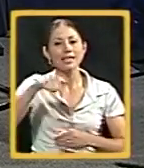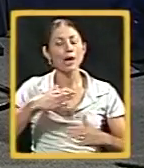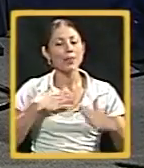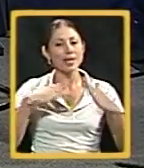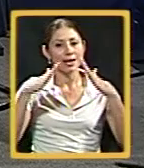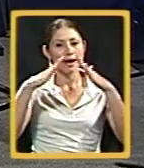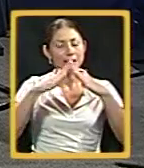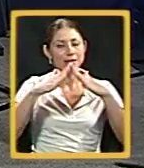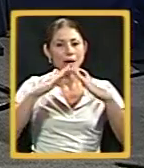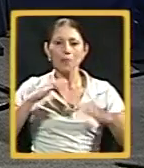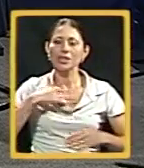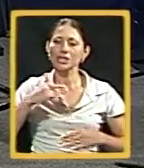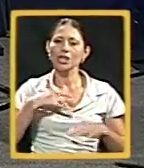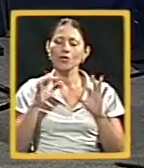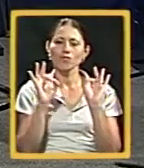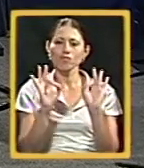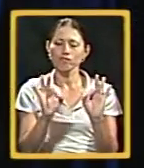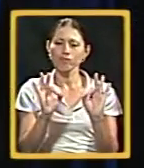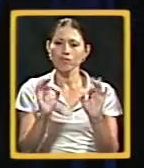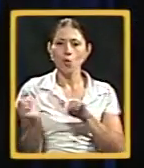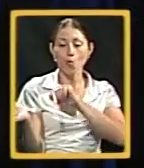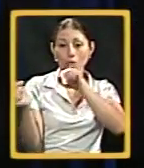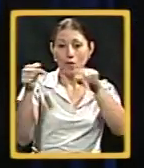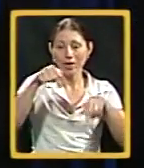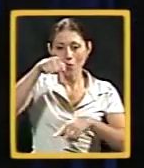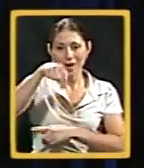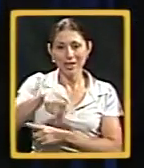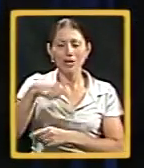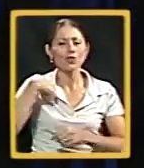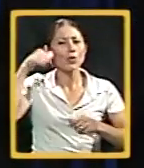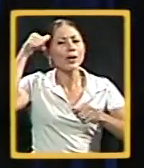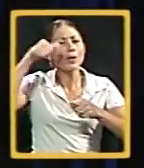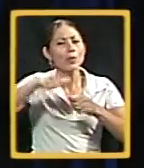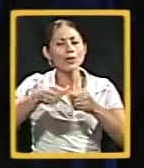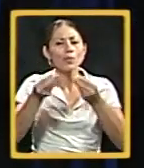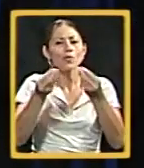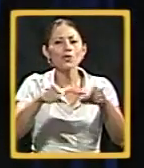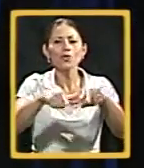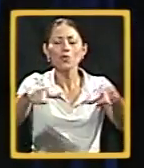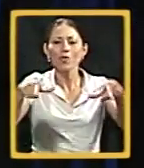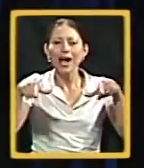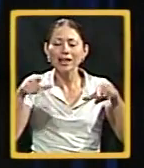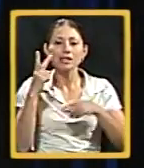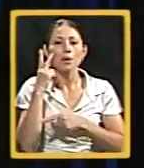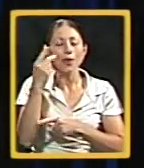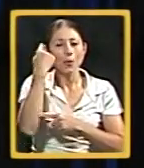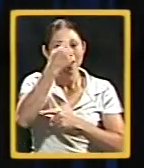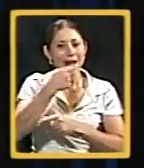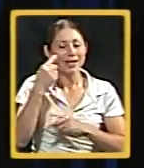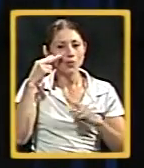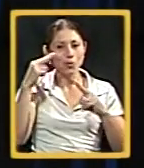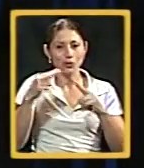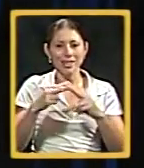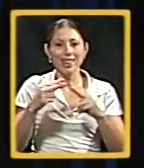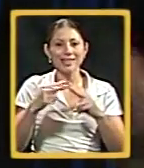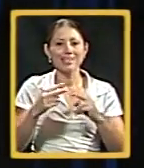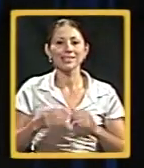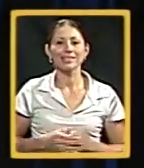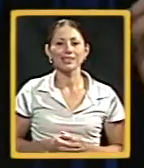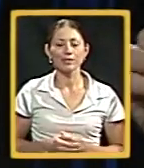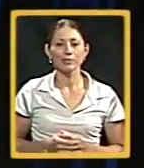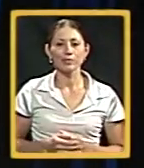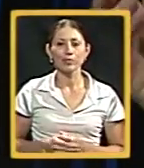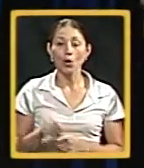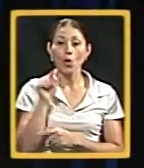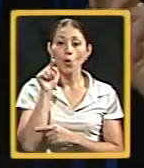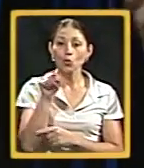siento muy confortable cuando vengo a ella y recuerdo muchos lugares comunes y veo muchas caras conocidas.